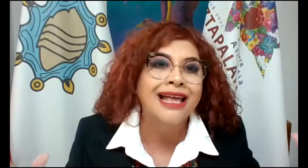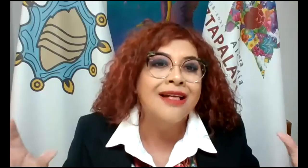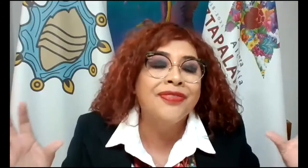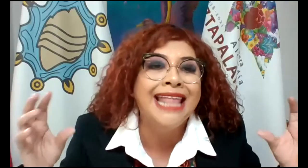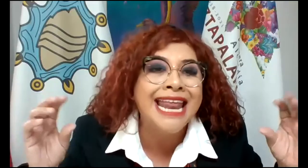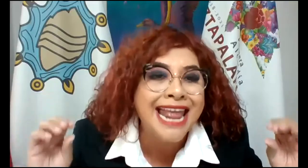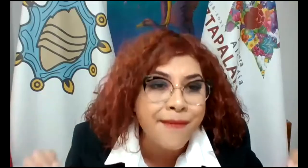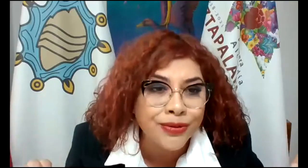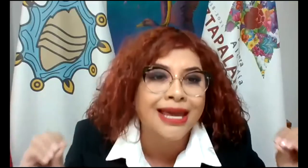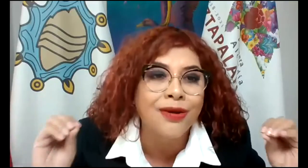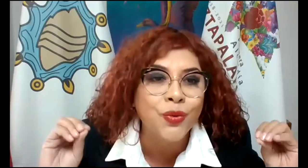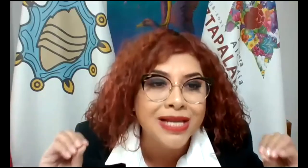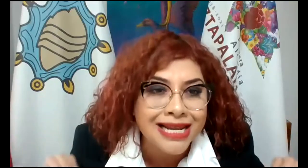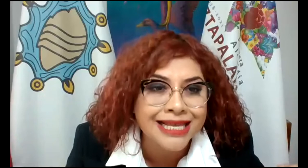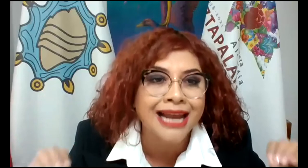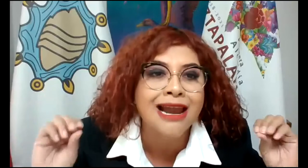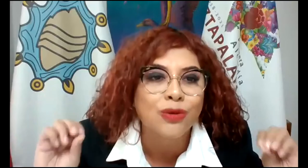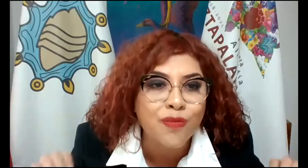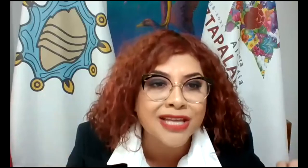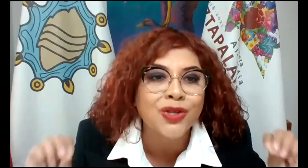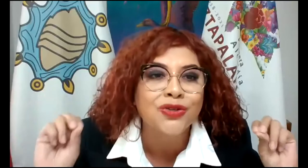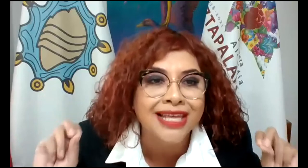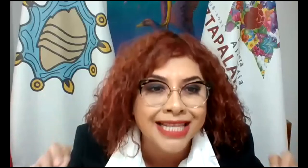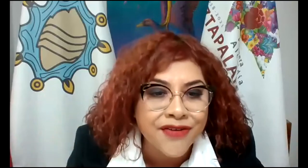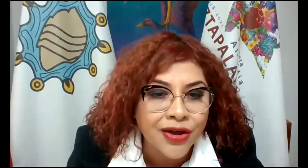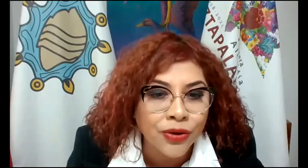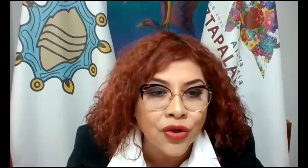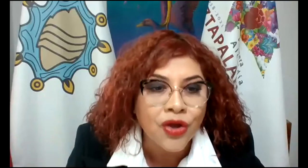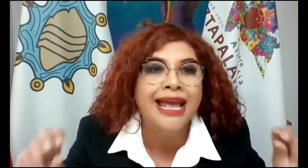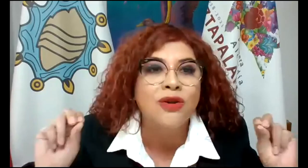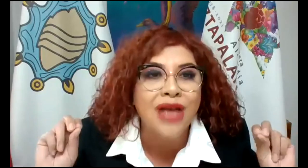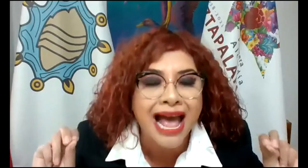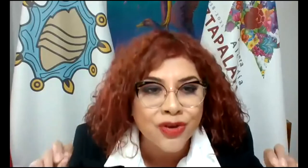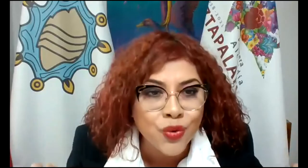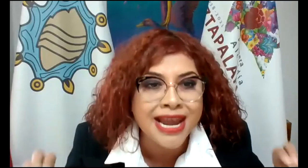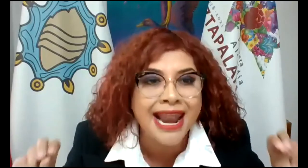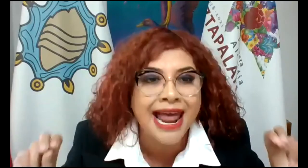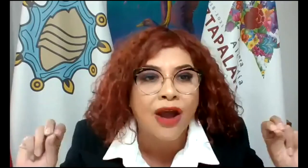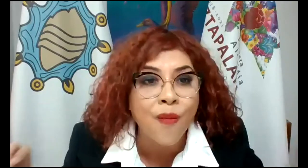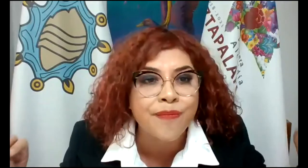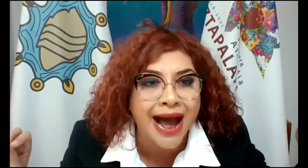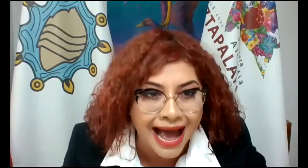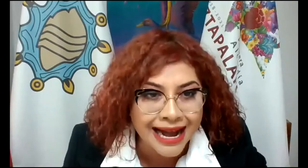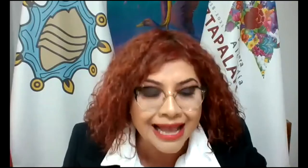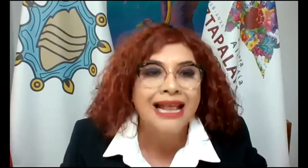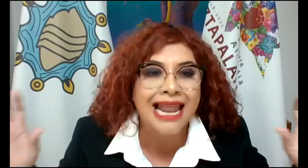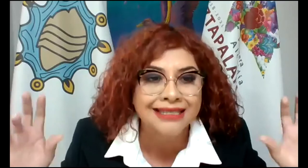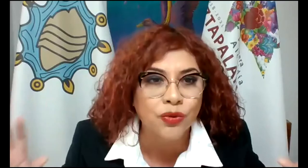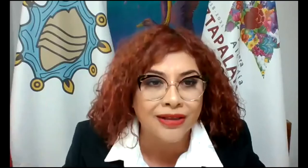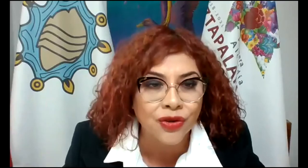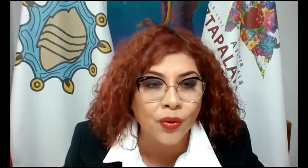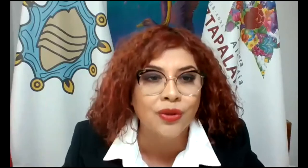Entonces, tenemos que utilizar los métodos científicos que nos ayuden a comparar